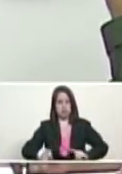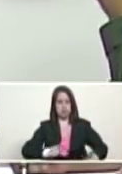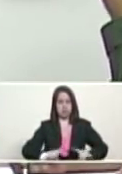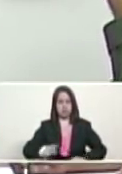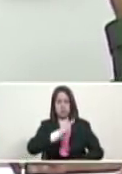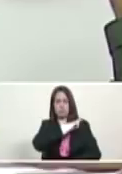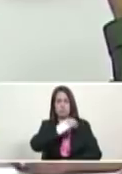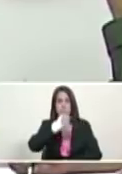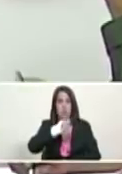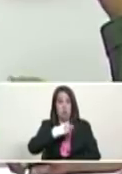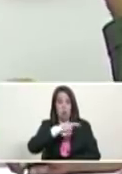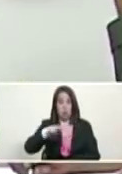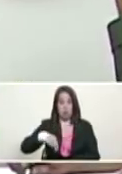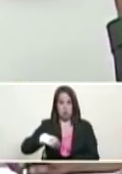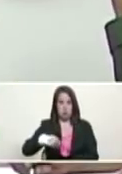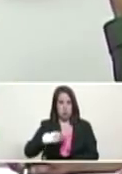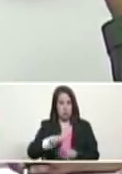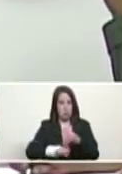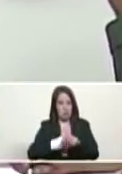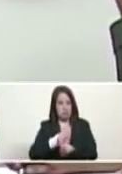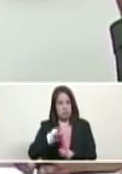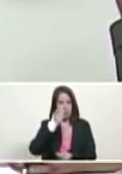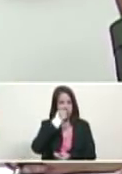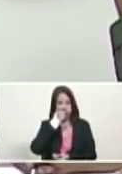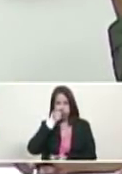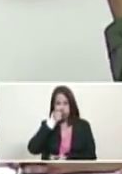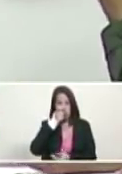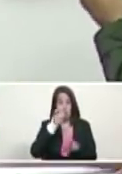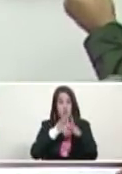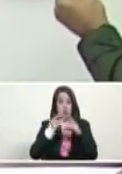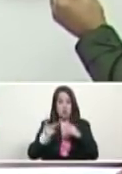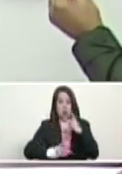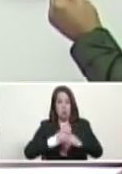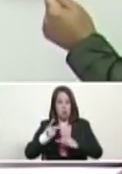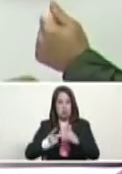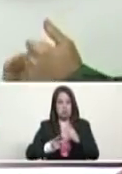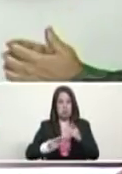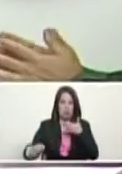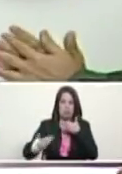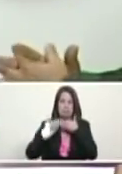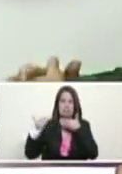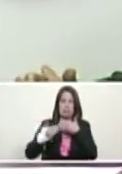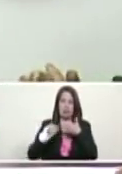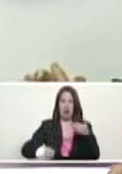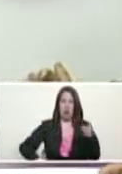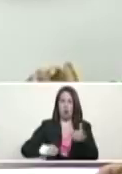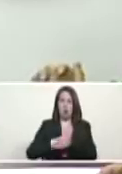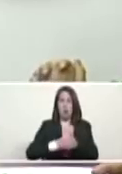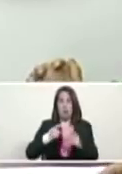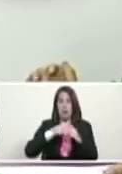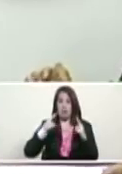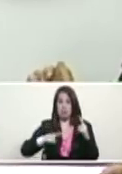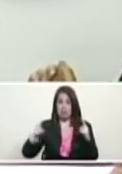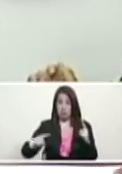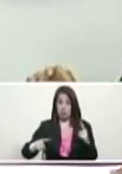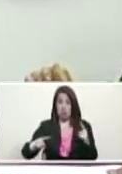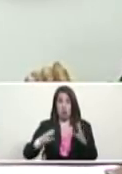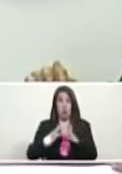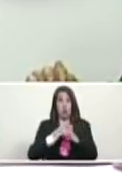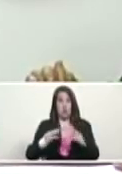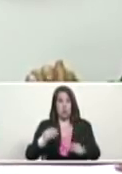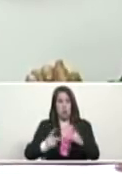estado haciendo seguimiento a todo el proceso del ataque eléctrico, del golpe eléctrico, a todo el proceso